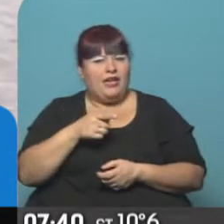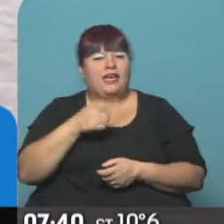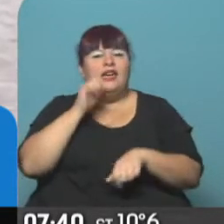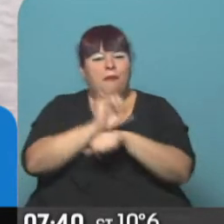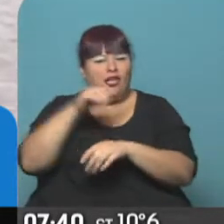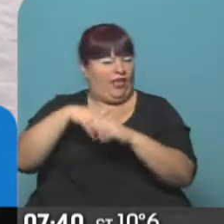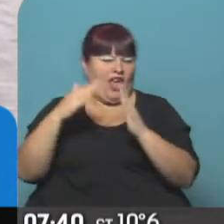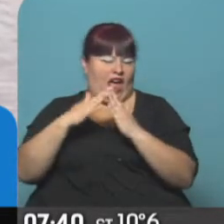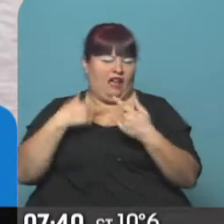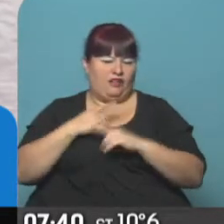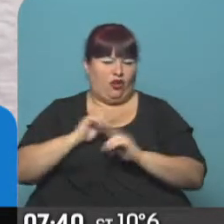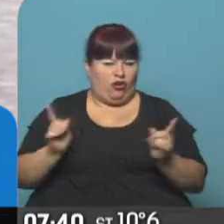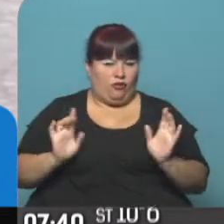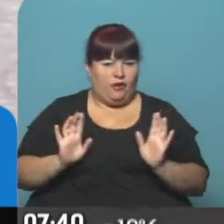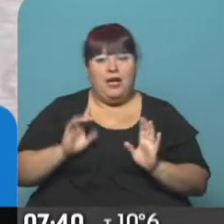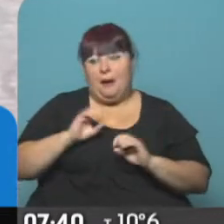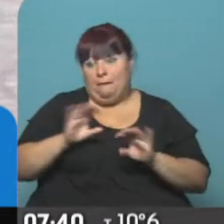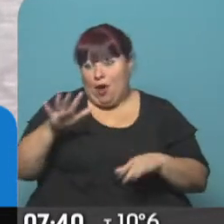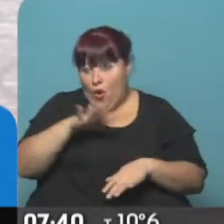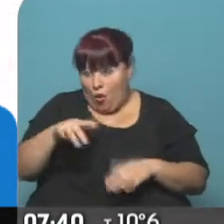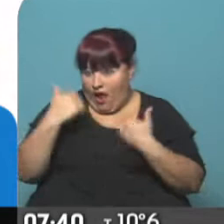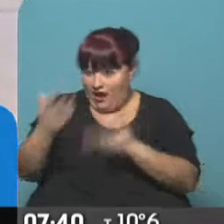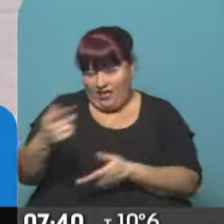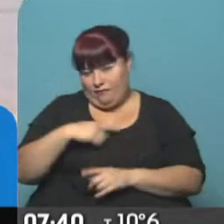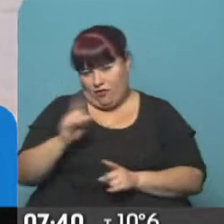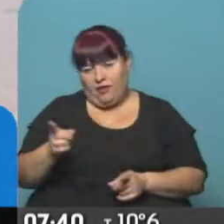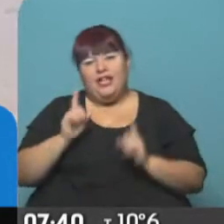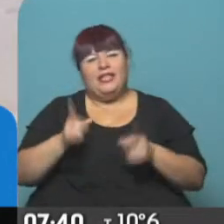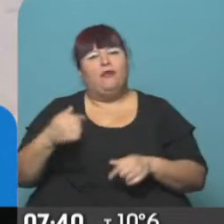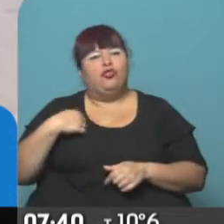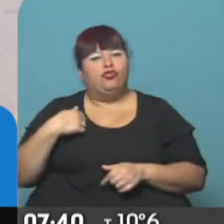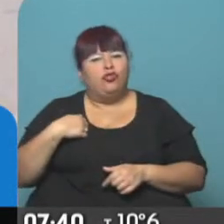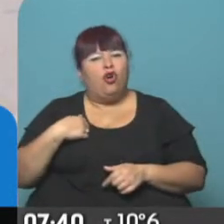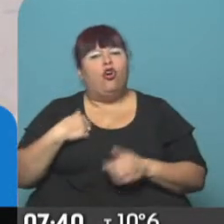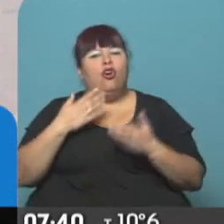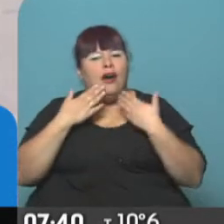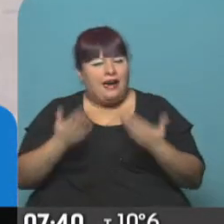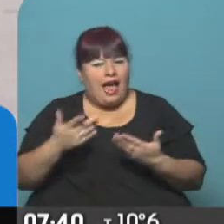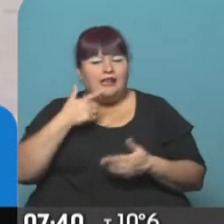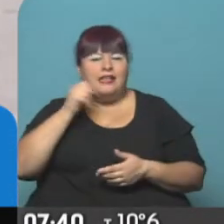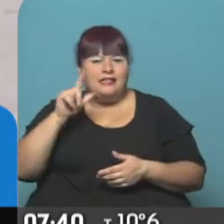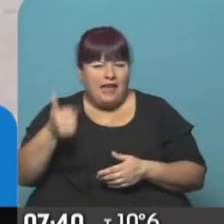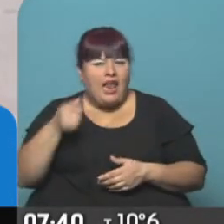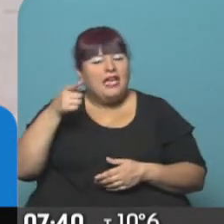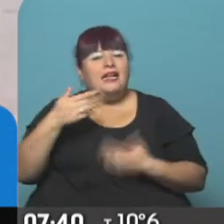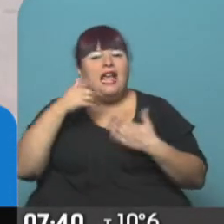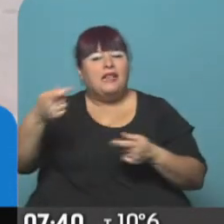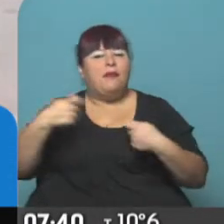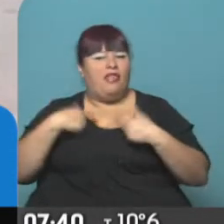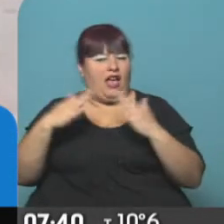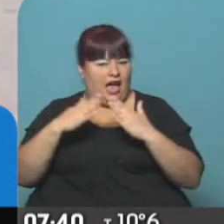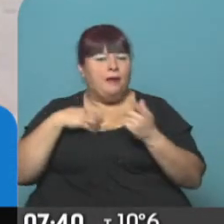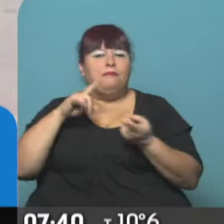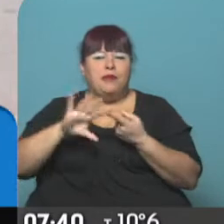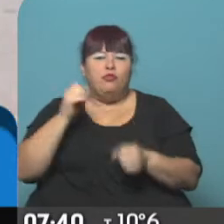dé la prisión domiciliaria, y más en el lugar donde se le está dando. Aparte yo agradecida con Milagro Salas, que a ella tengo una vivienda, mi